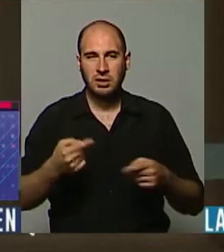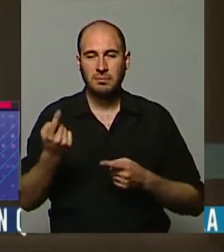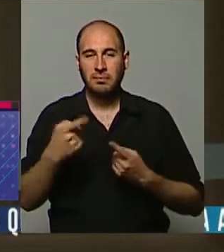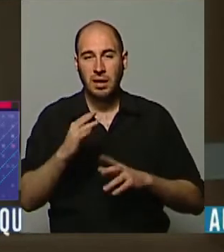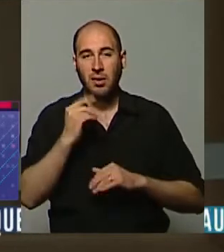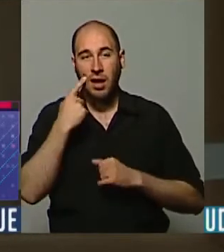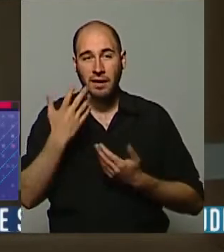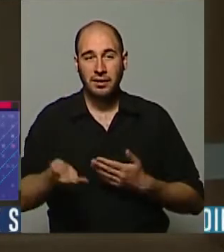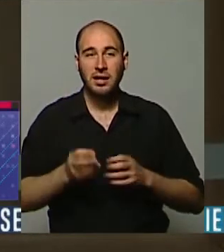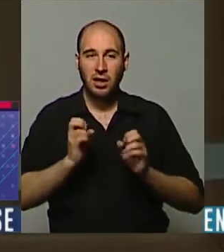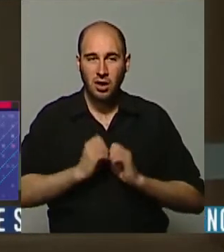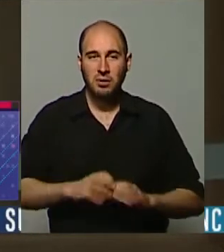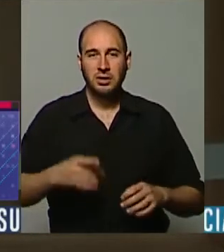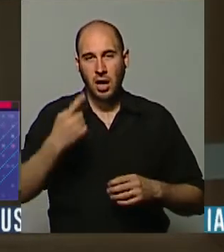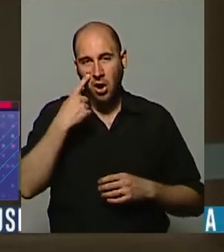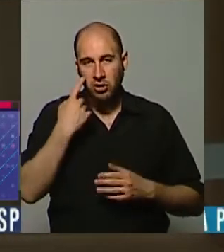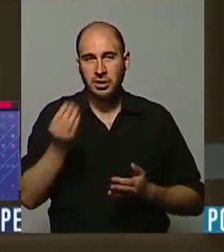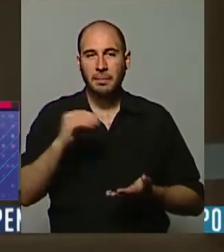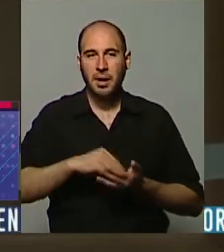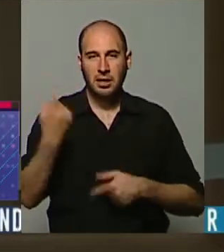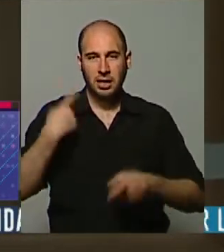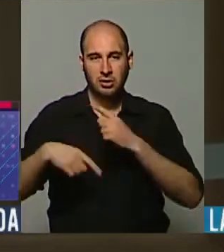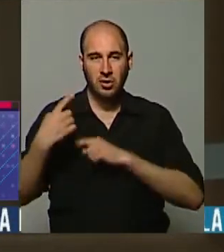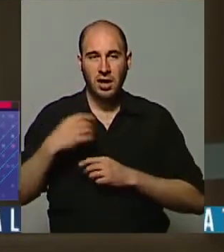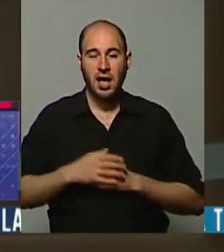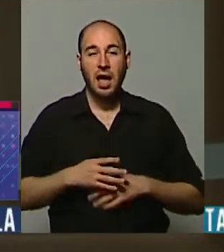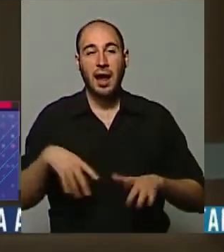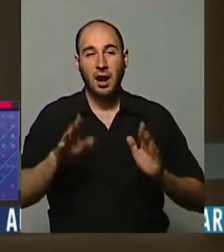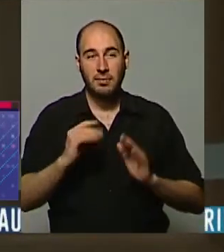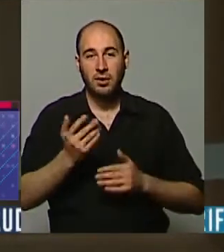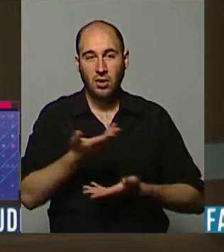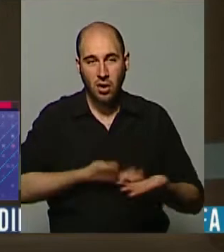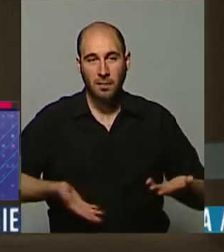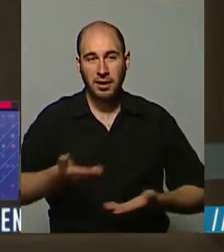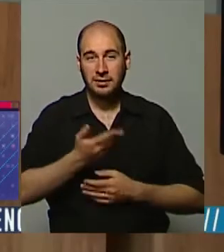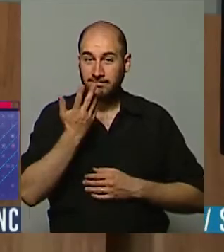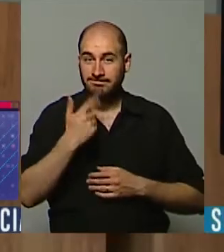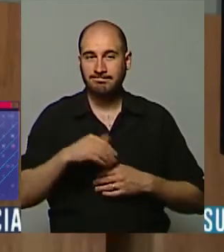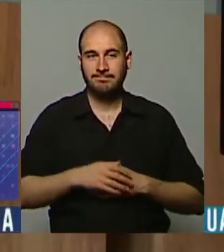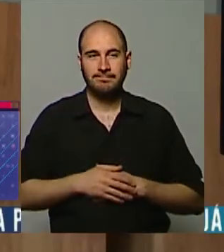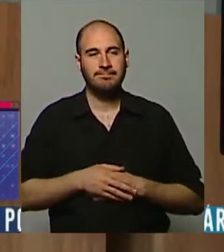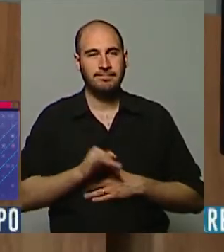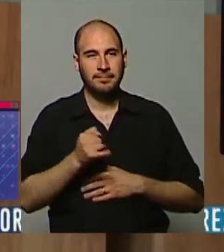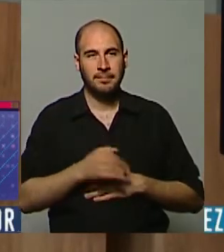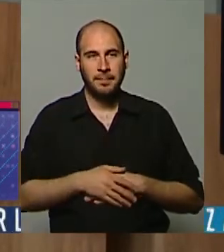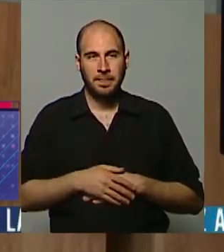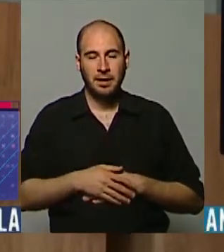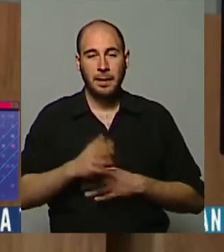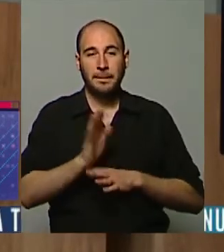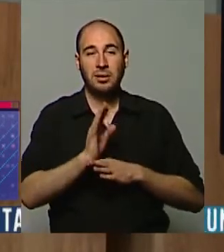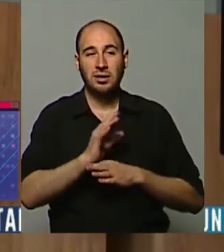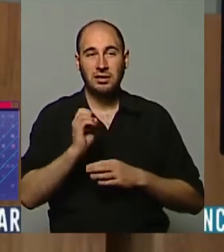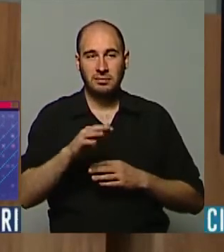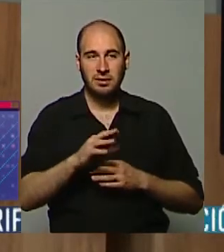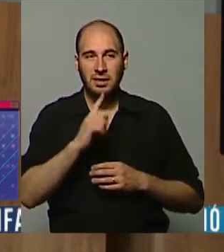bueno, podemos empezar a conocer un poquito más de la historia y tal vez se animen a convertirse en fanáticos, ¿no? Exacto. La película se llama